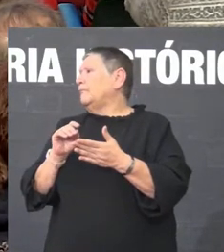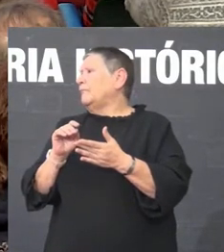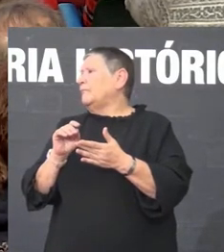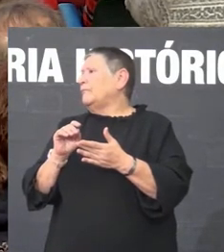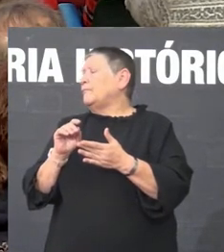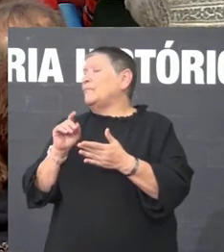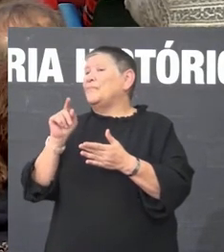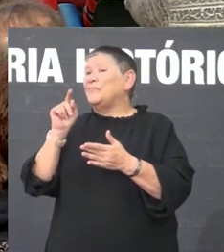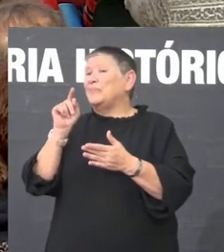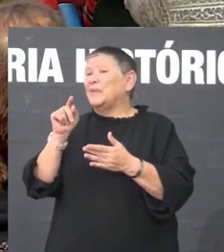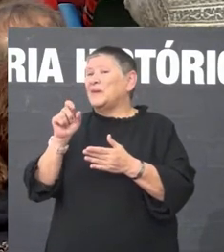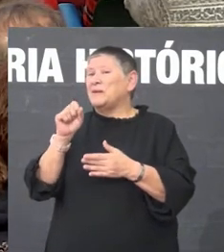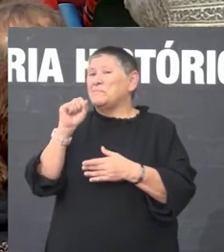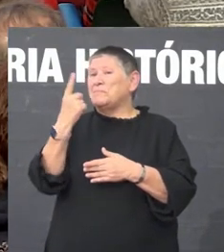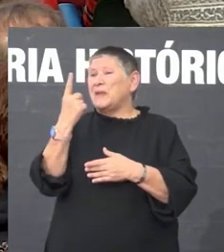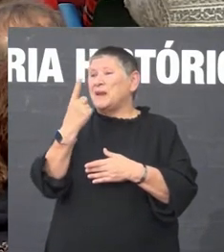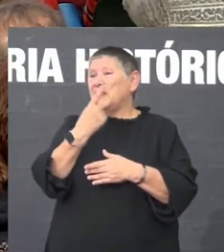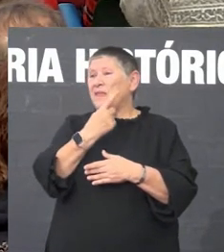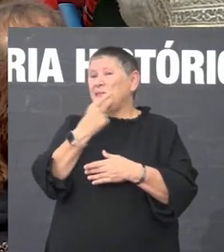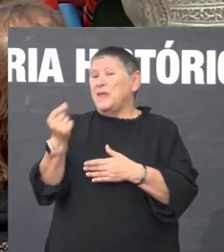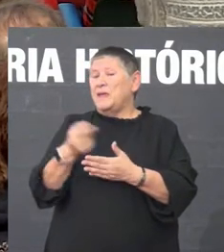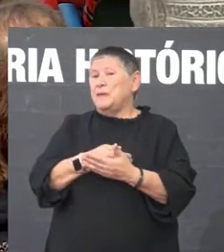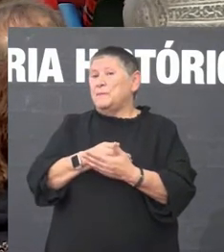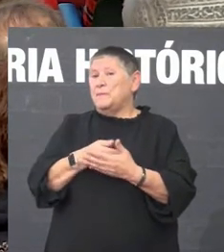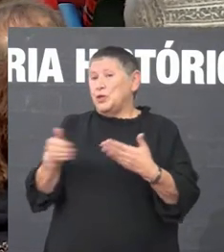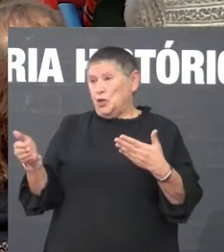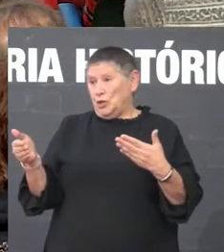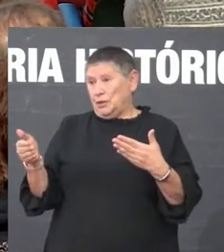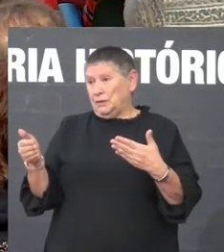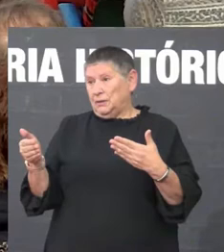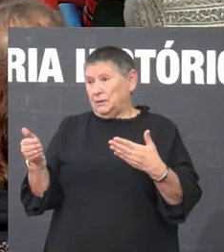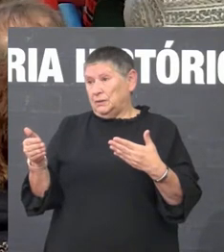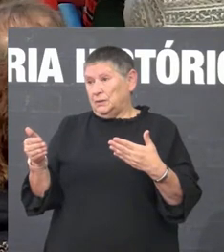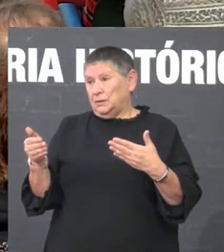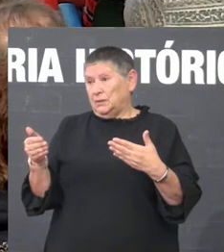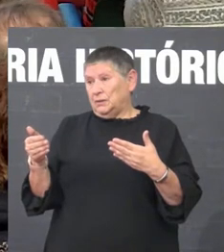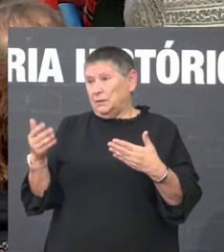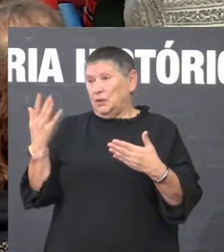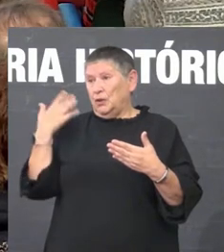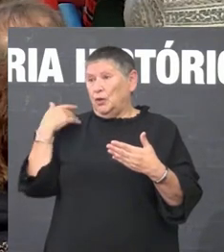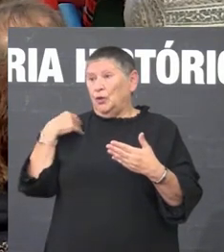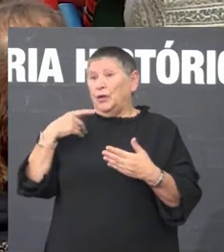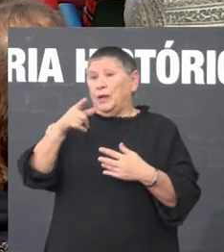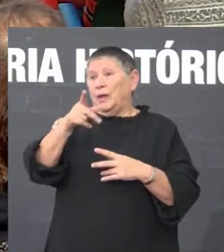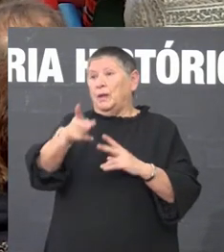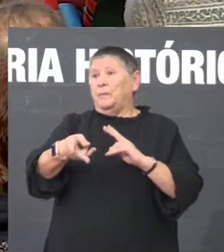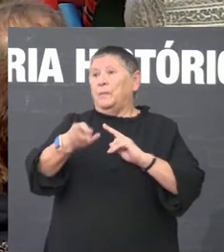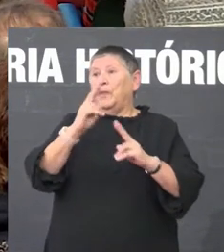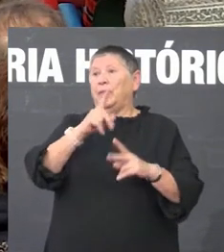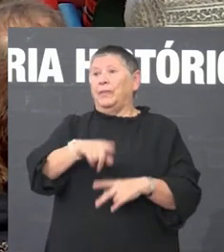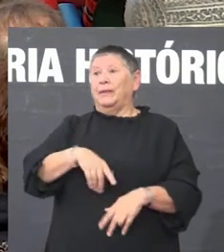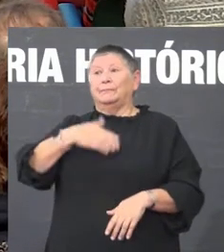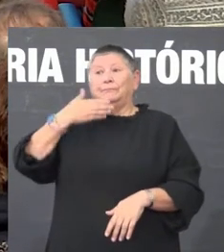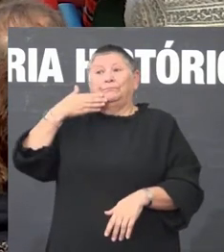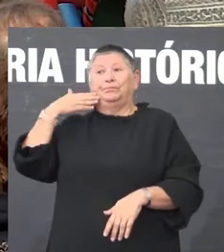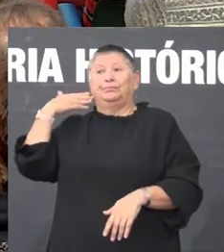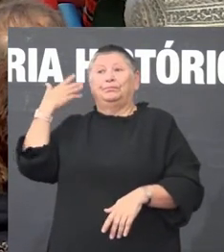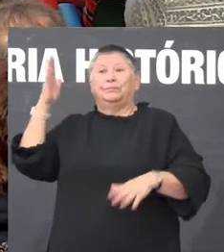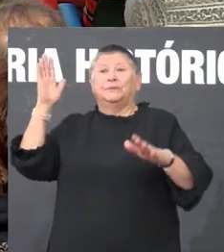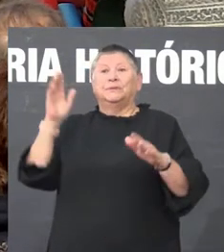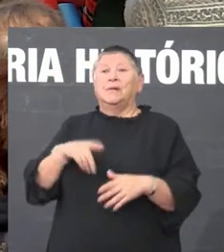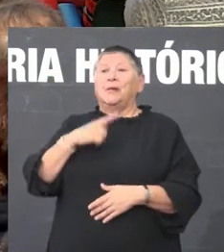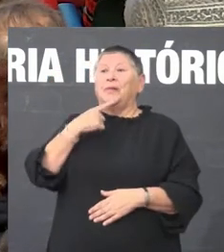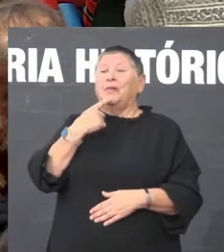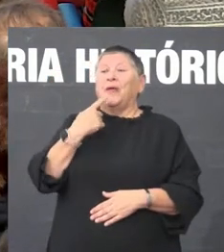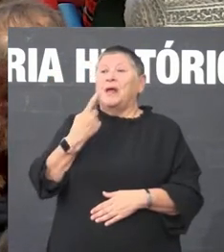Claro, 1.100 millones, ¿bien? Y el otro día me dicen, tan ufanos, joder, para las lenguas